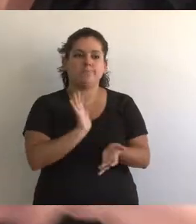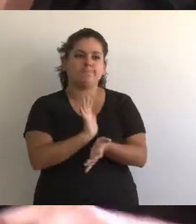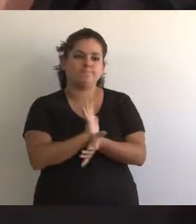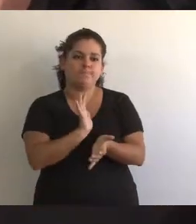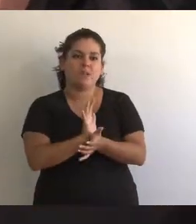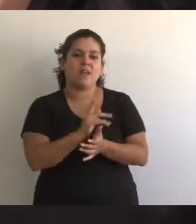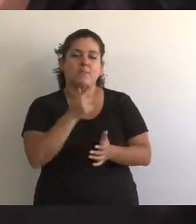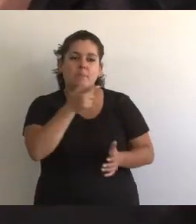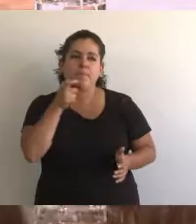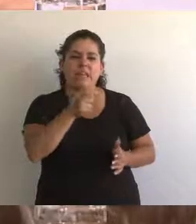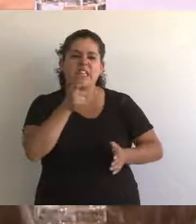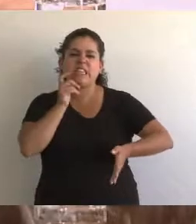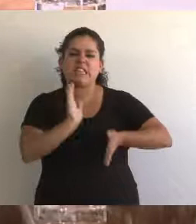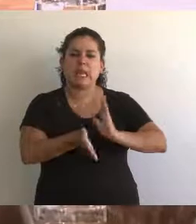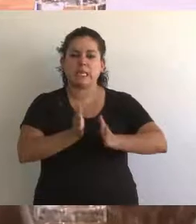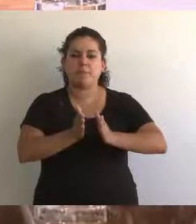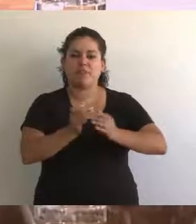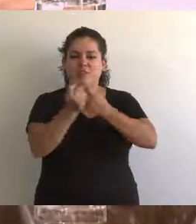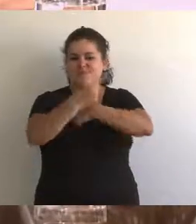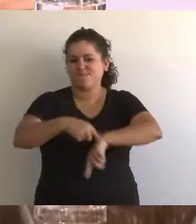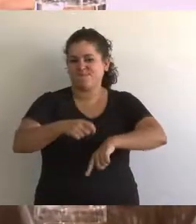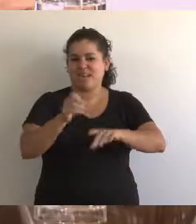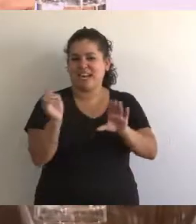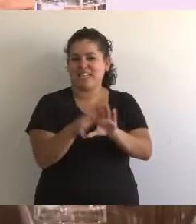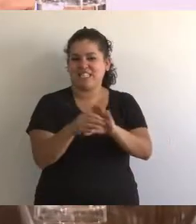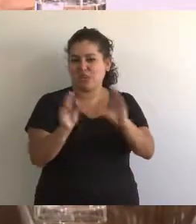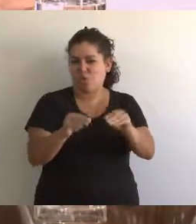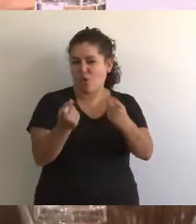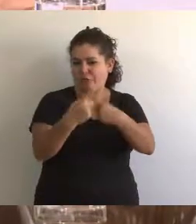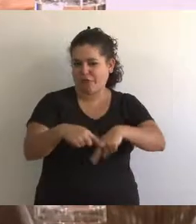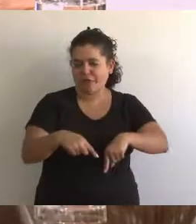del tratamiento, vamos a hablar del tratamiento de los residuos.